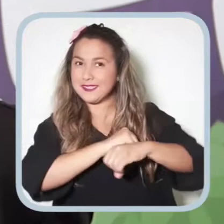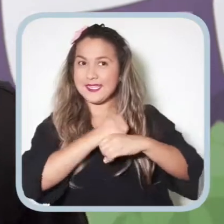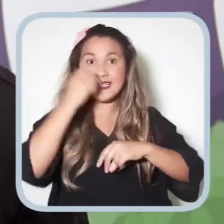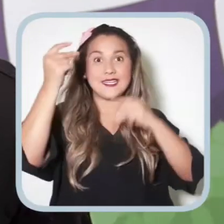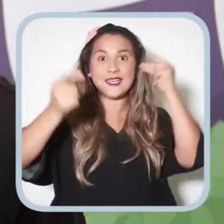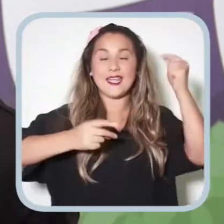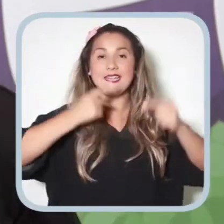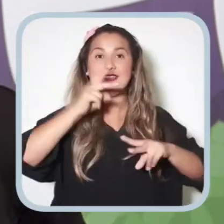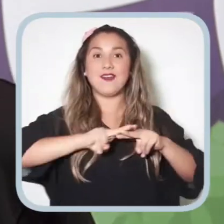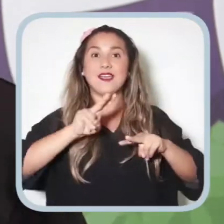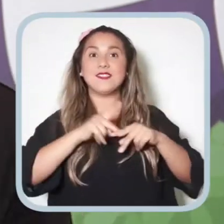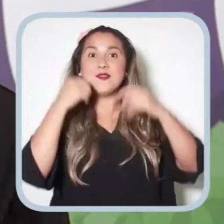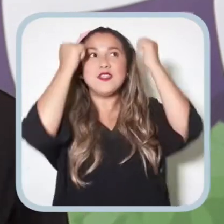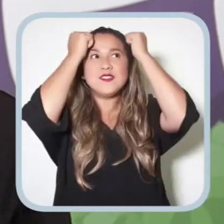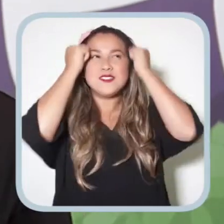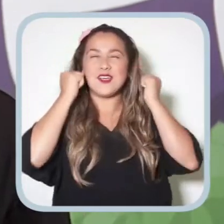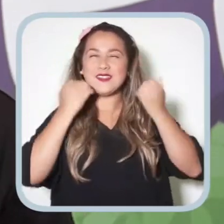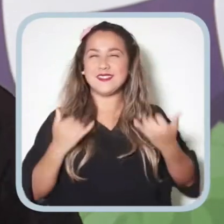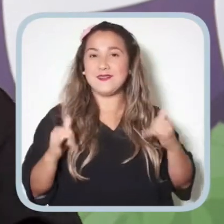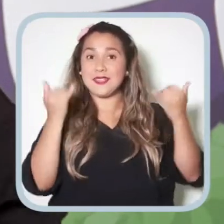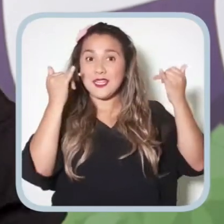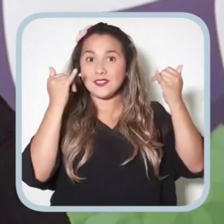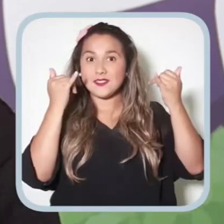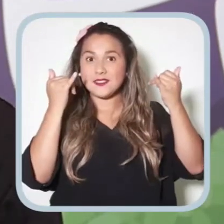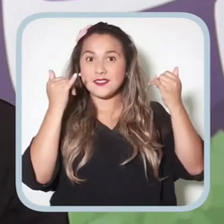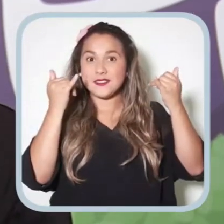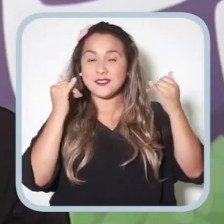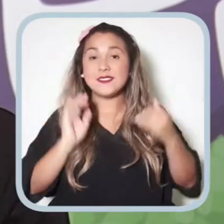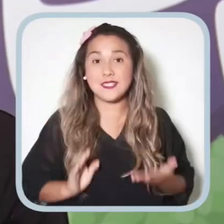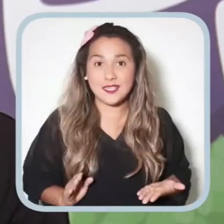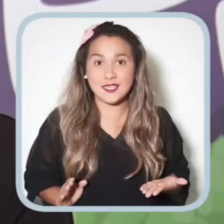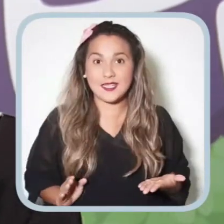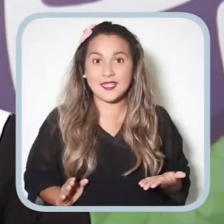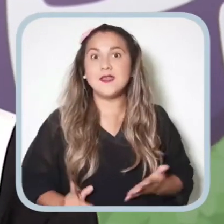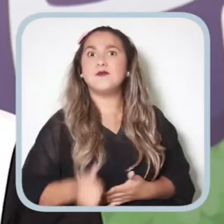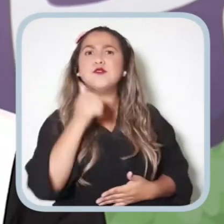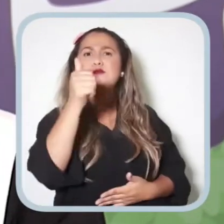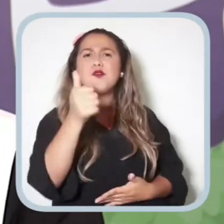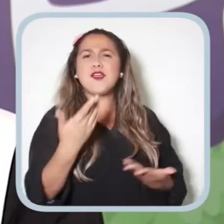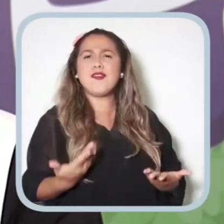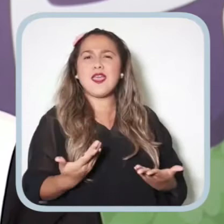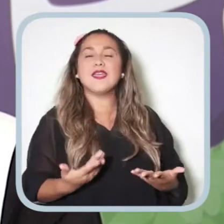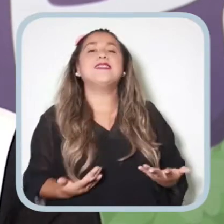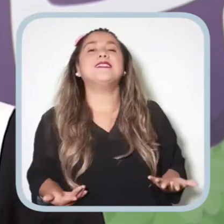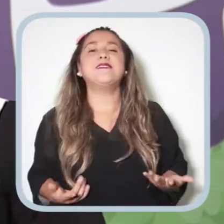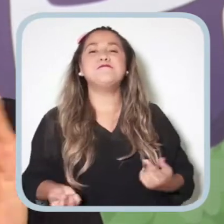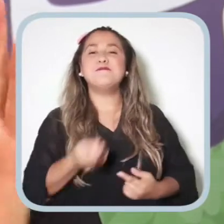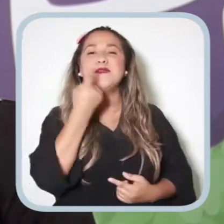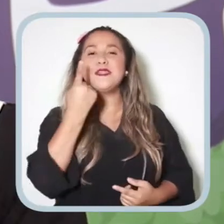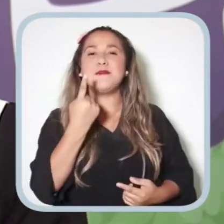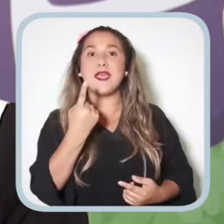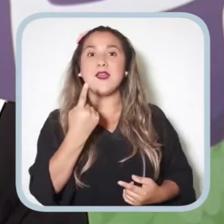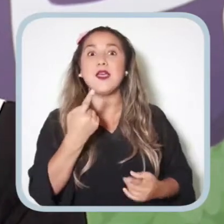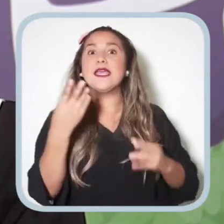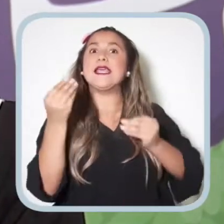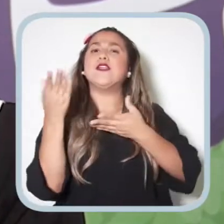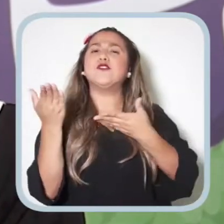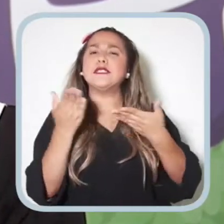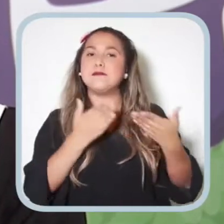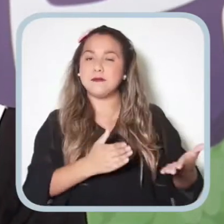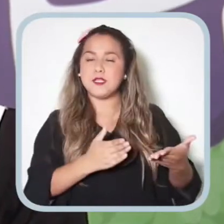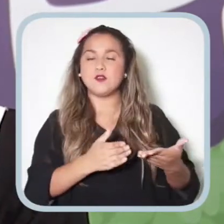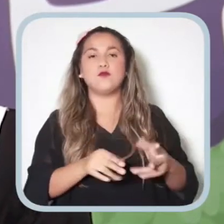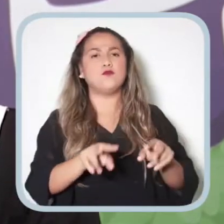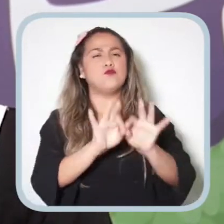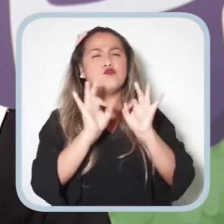creativo a hacer nuestros gorros divertidos? Pues muy bien, primero que nada, los invito a algo muy